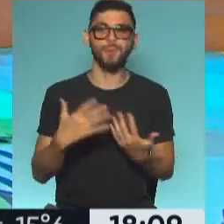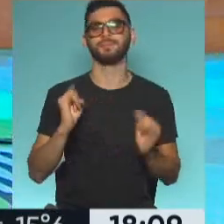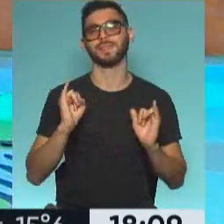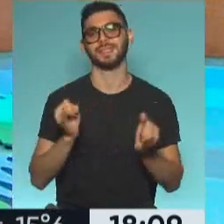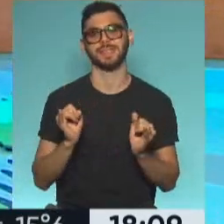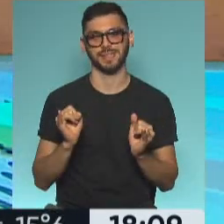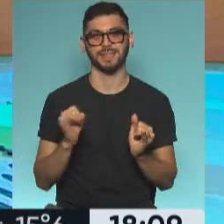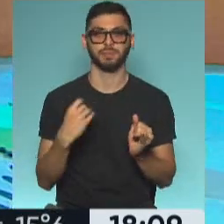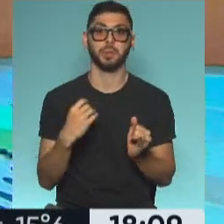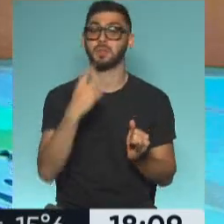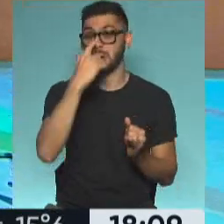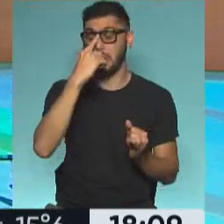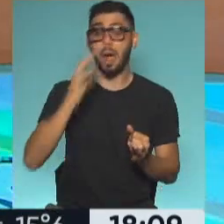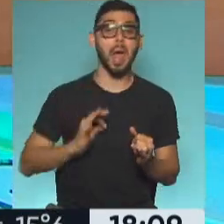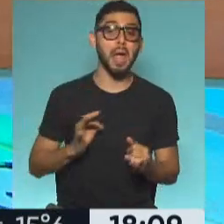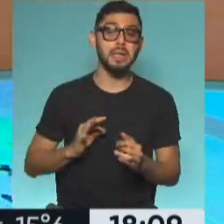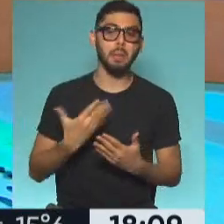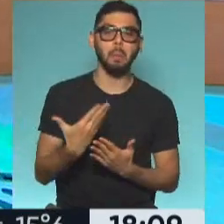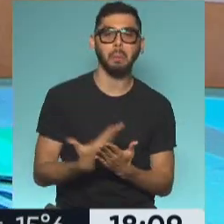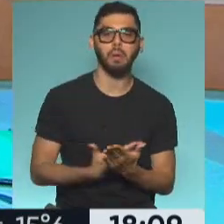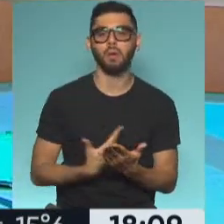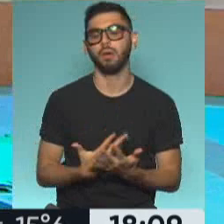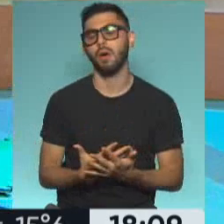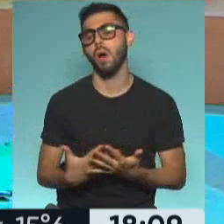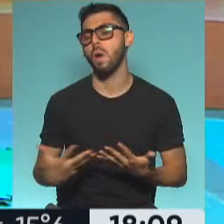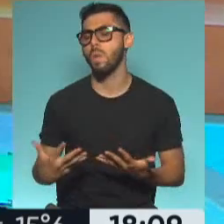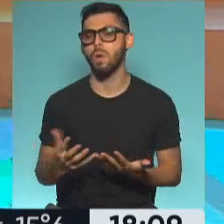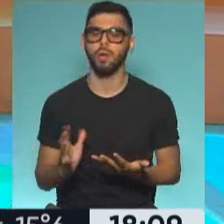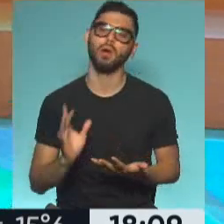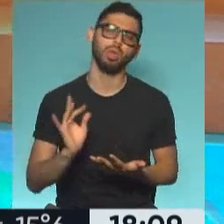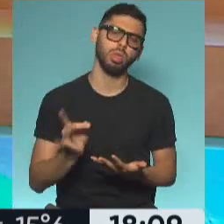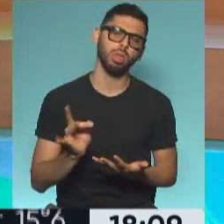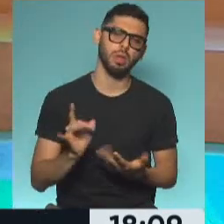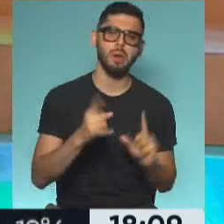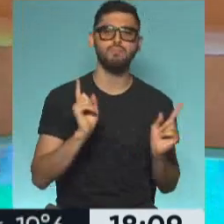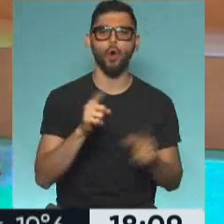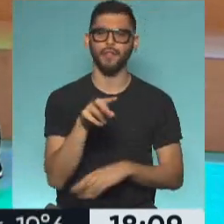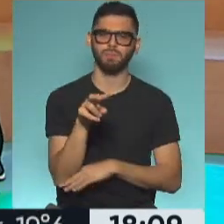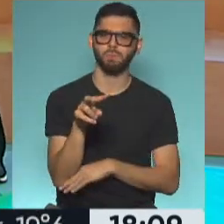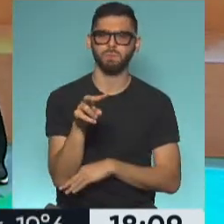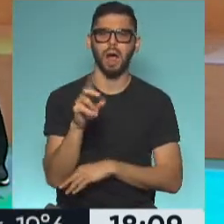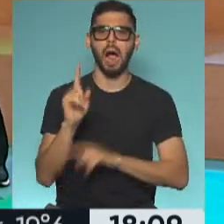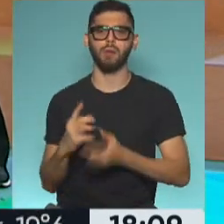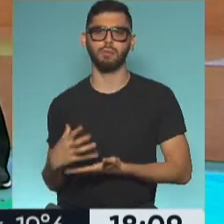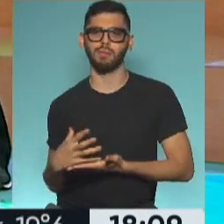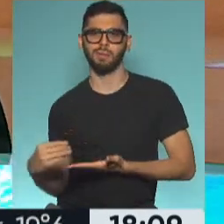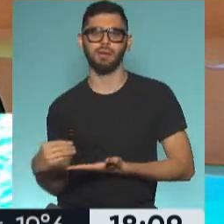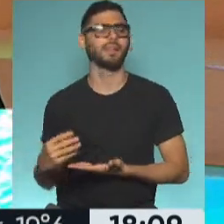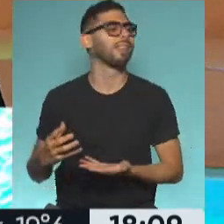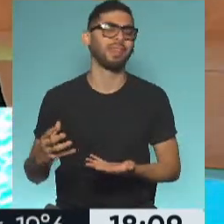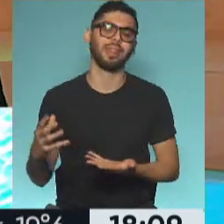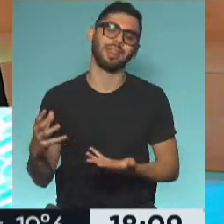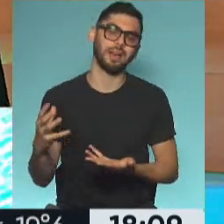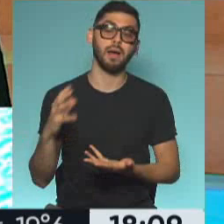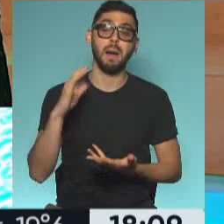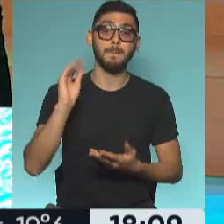porque si no los exámenes tradicionales a veces son tan aburridos, ¿viste? Tan pesados. Ahí la profesora, vos ahí, viste, alguno que se copia. Y además porque jugando